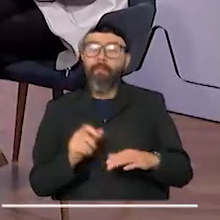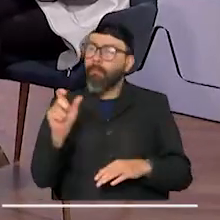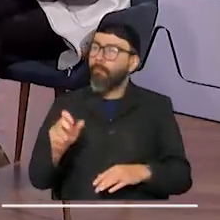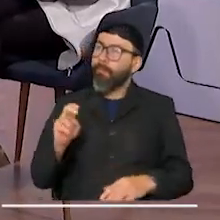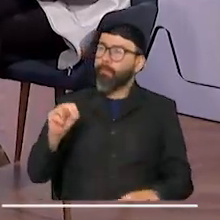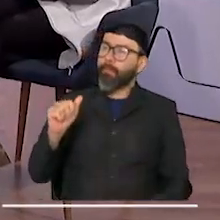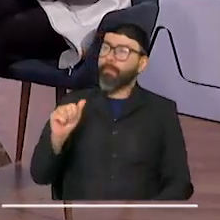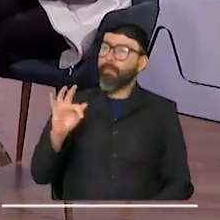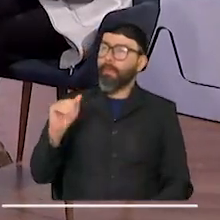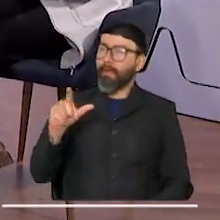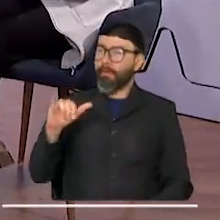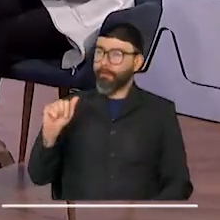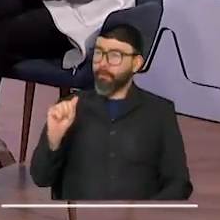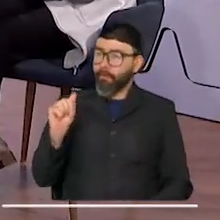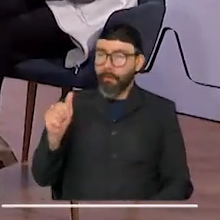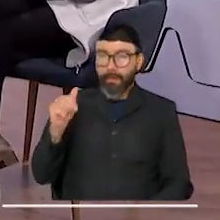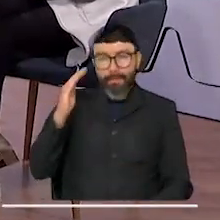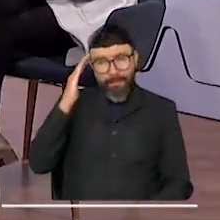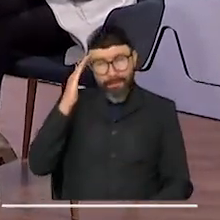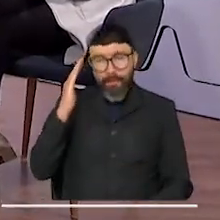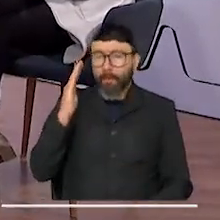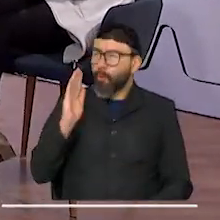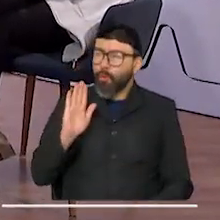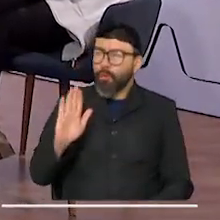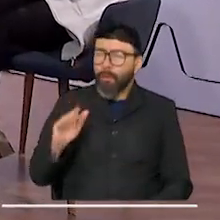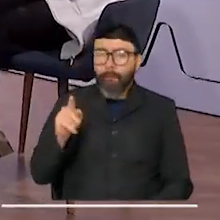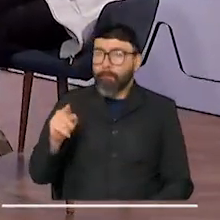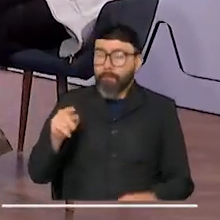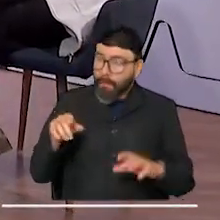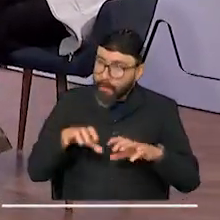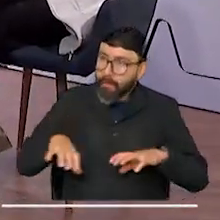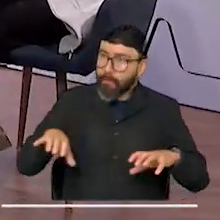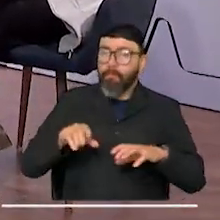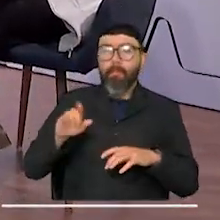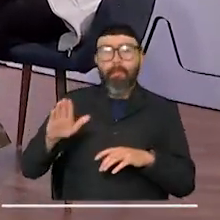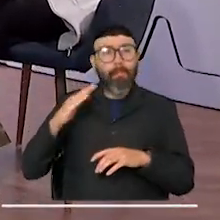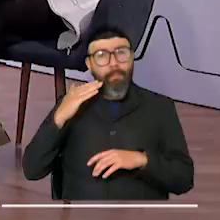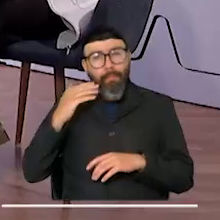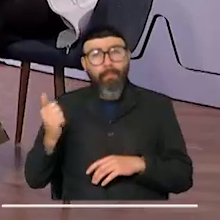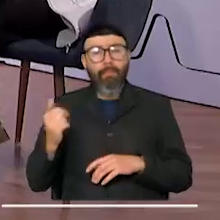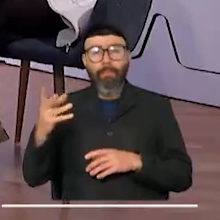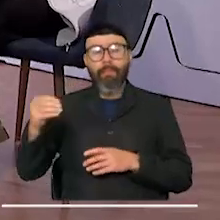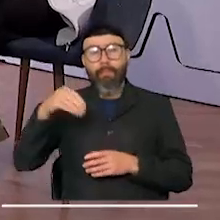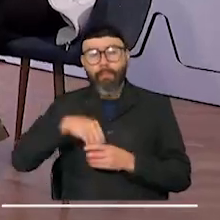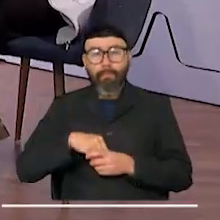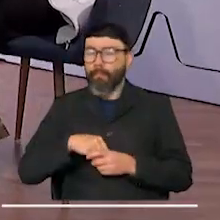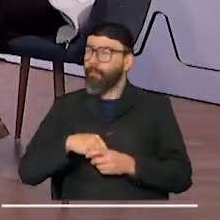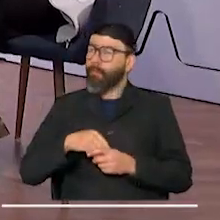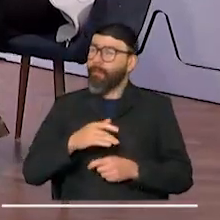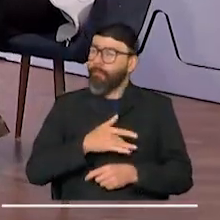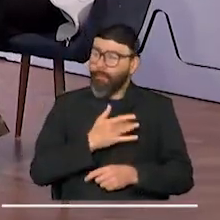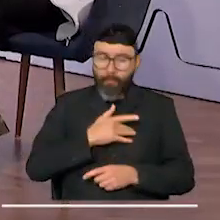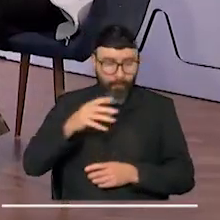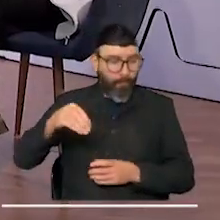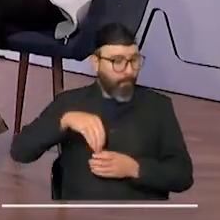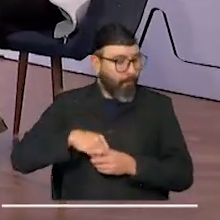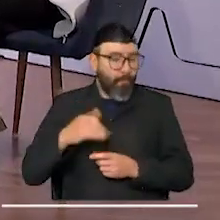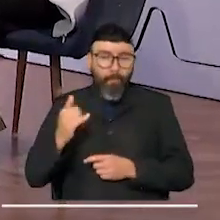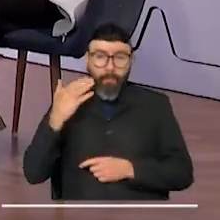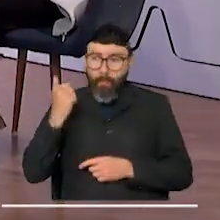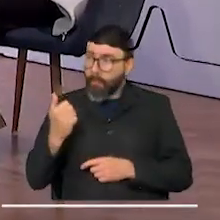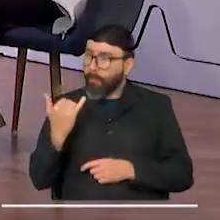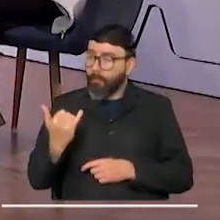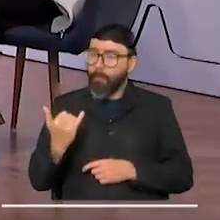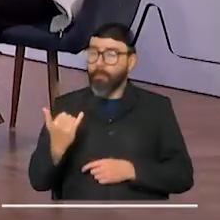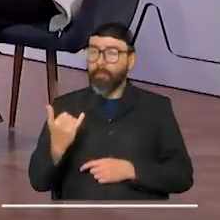sé que usted enfocó su actividad hacia la mujer con shabbana que es un centro dedicado a la mujer a las mujeres